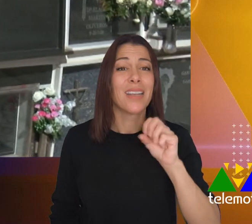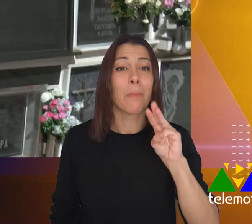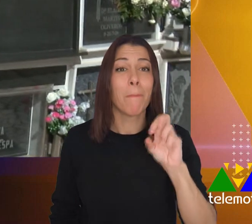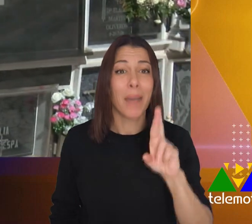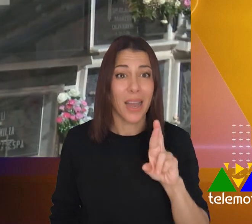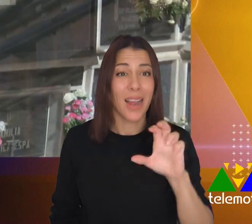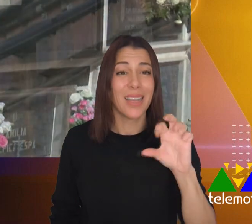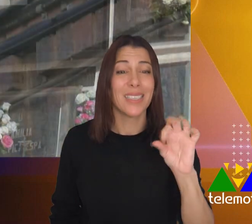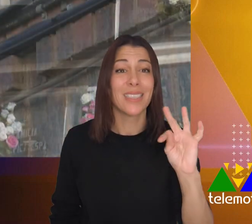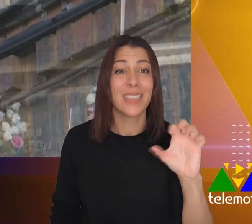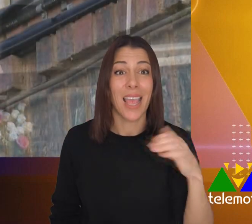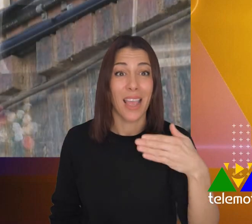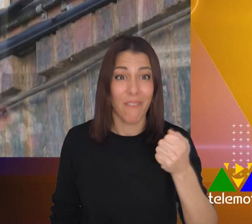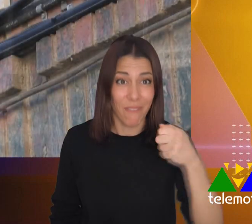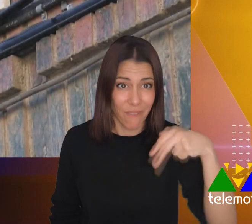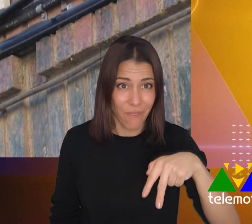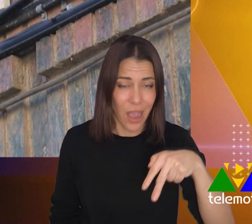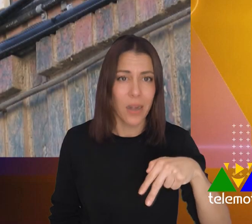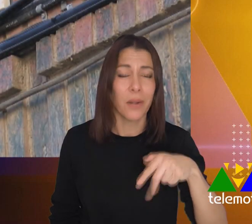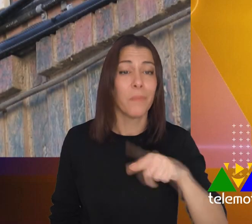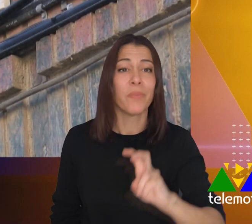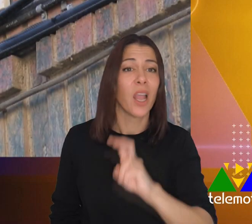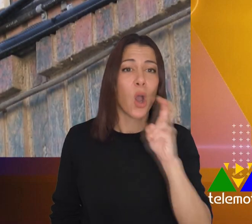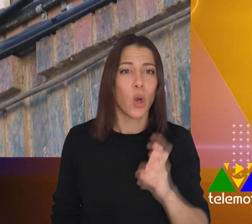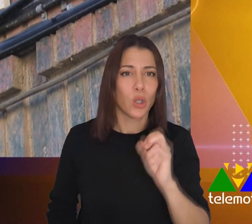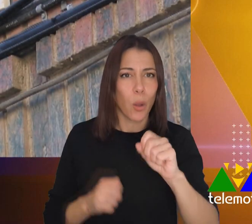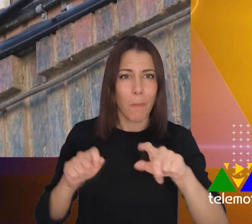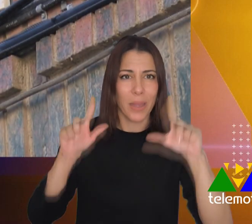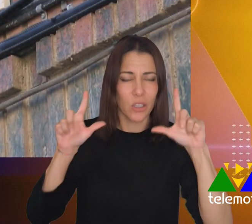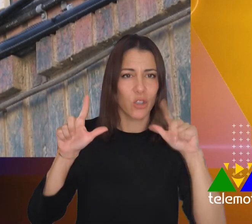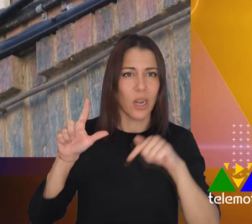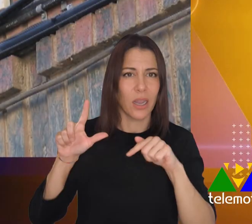Rabasa. Gaspar Esteva, otro de los personajes